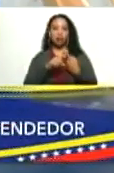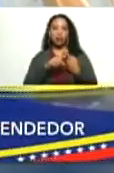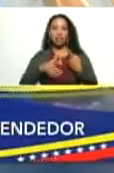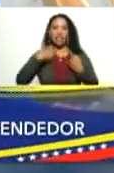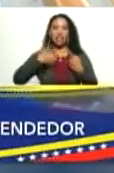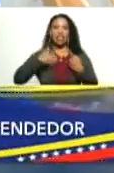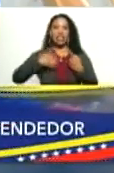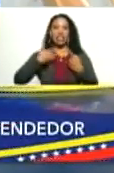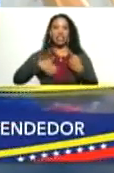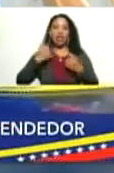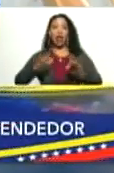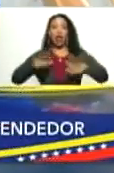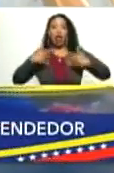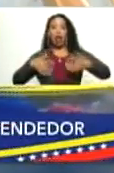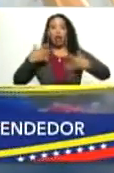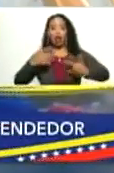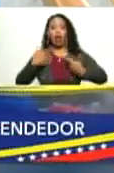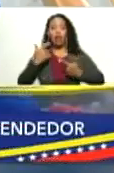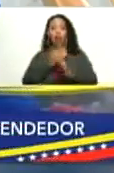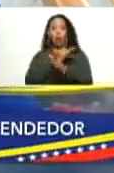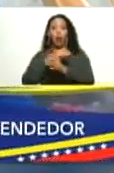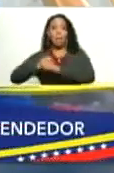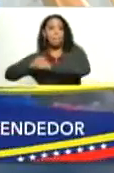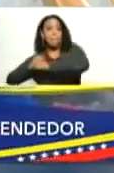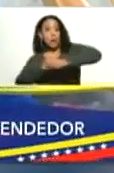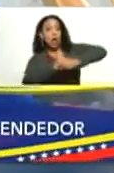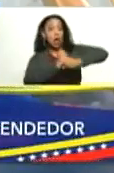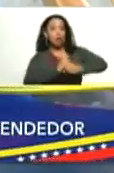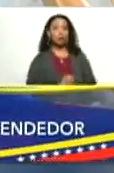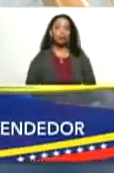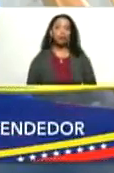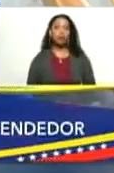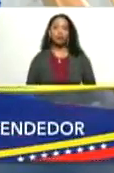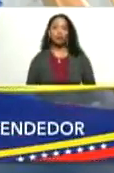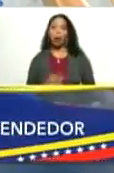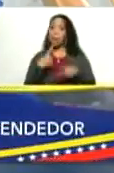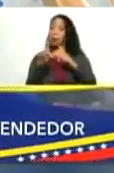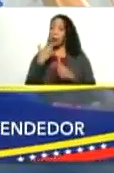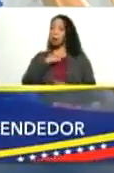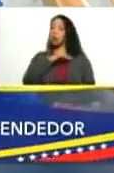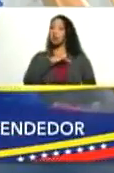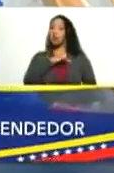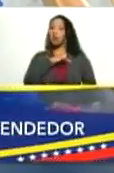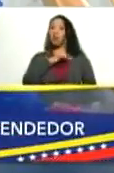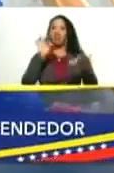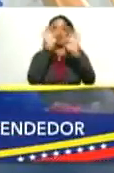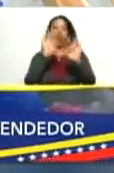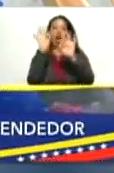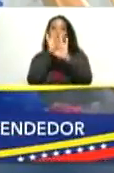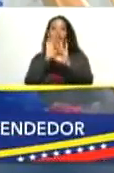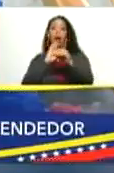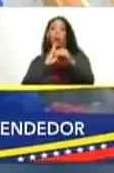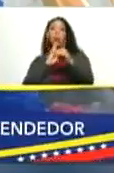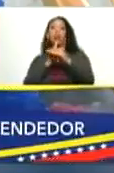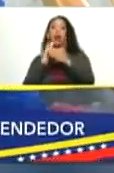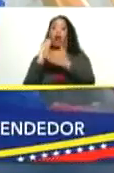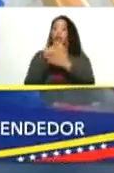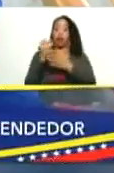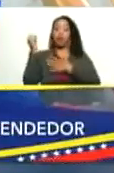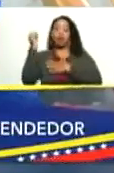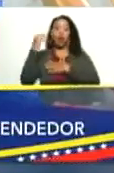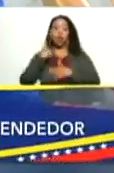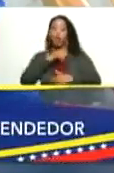les ardió la alegría de la serie del Caribe? Pero a nosotros nadie nos quita lo bailado y hemos